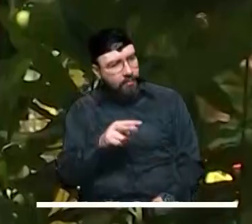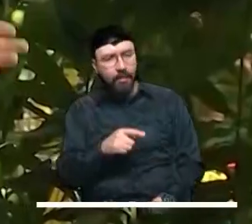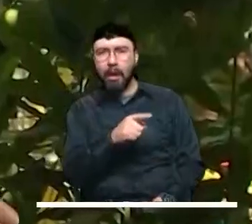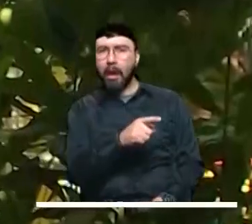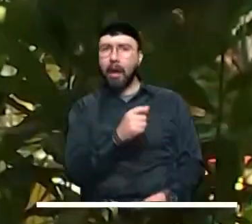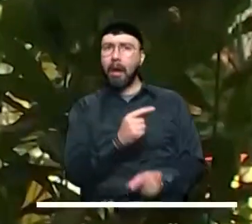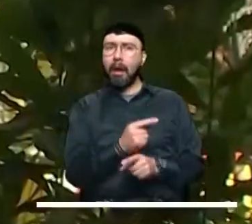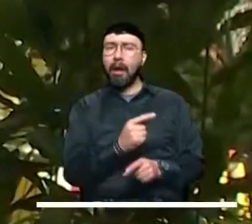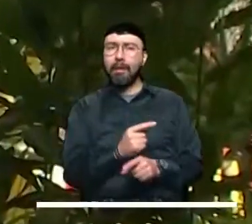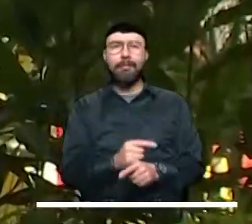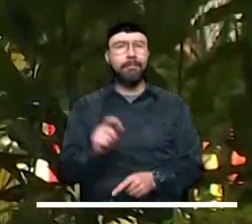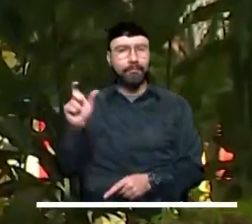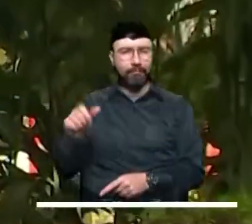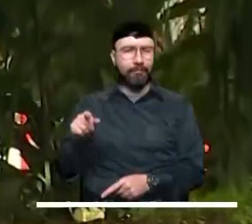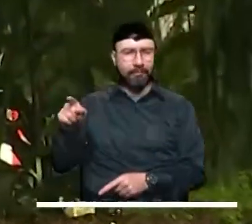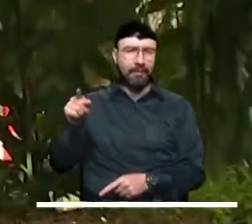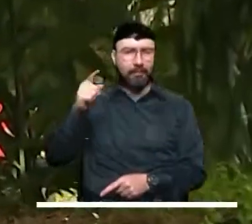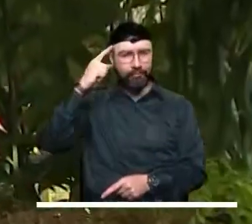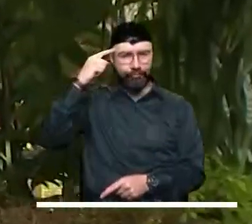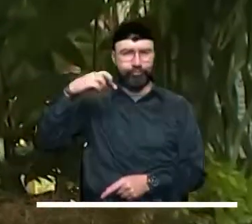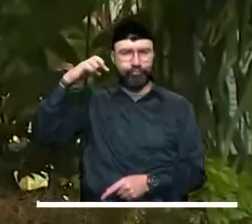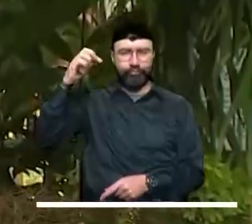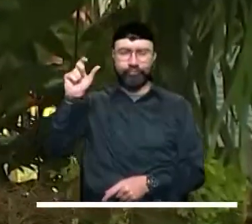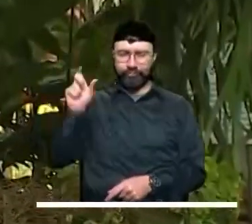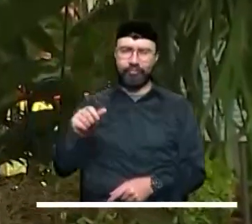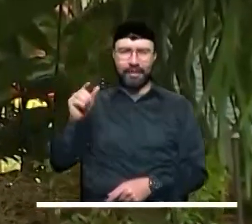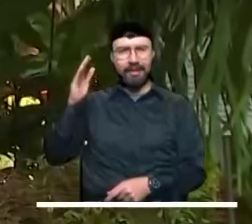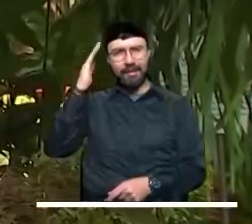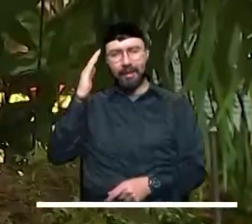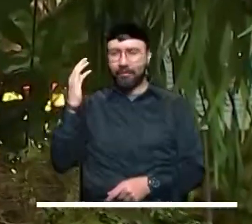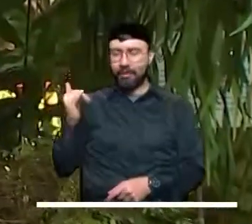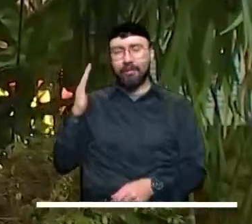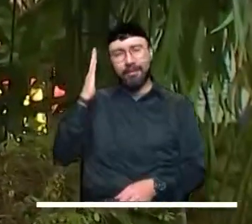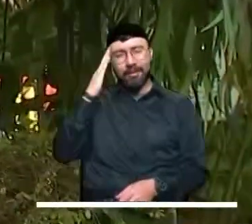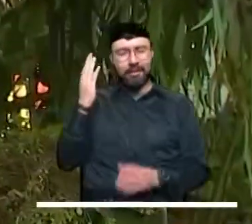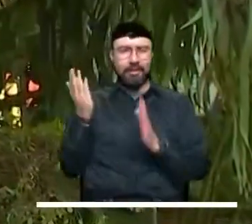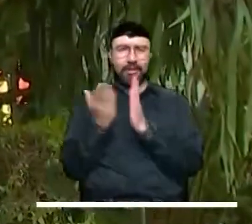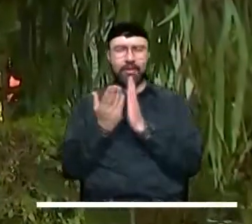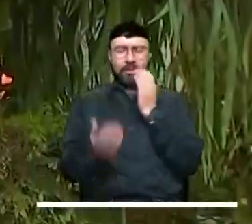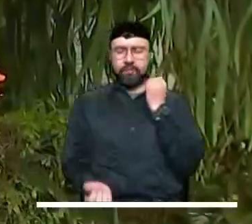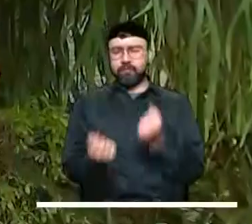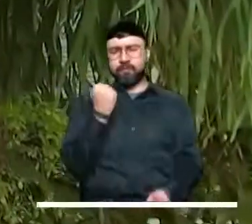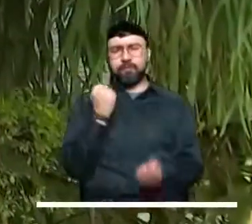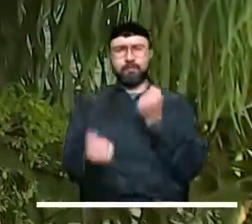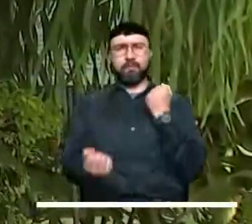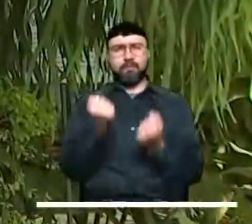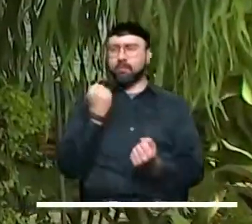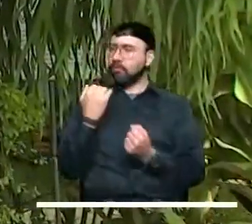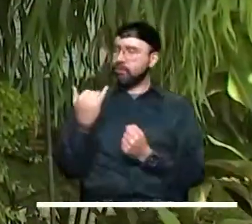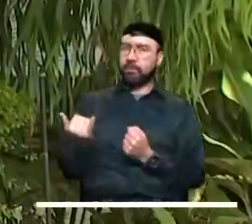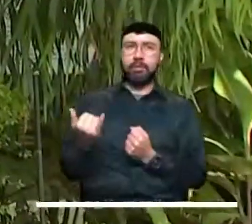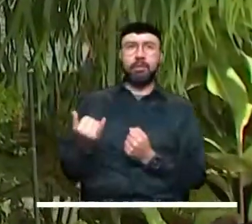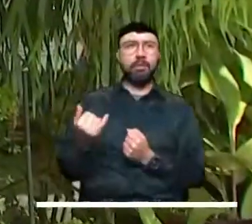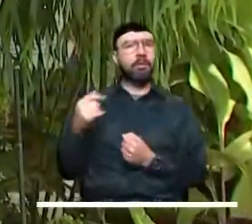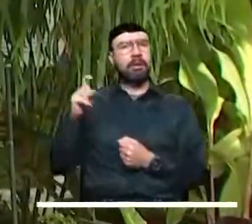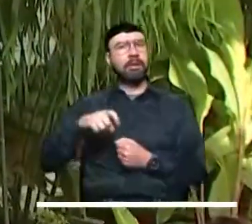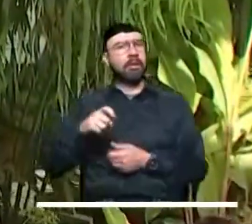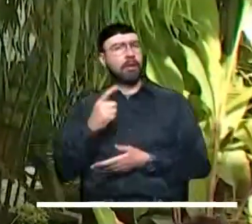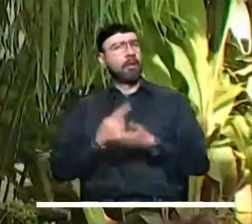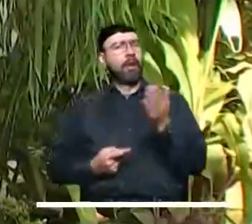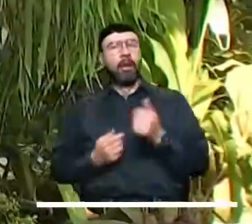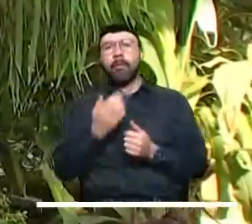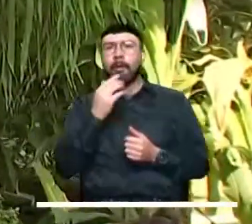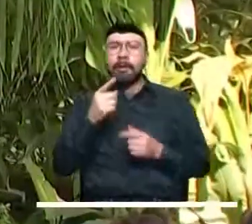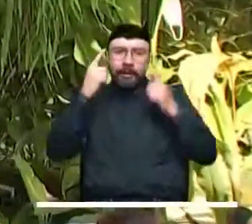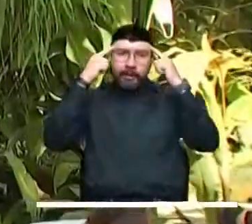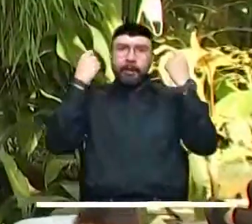cabo dirigidas por una experta y estudiosa de la educación física, decía, ¿qué es lo que necesitamos? A mí me preocupa cuando